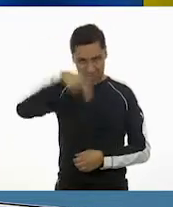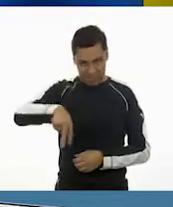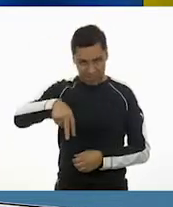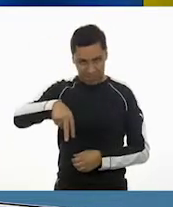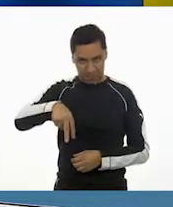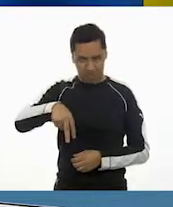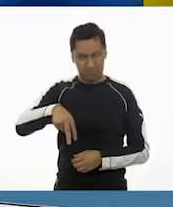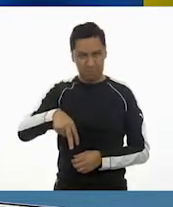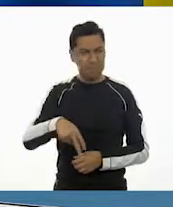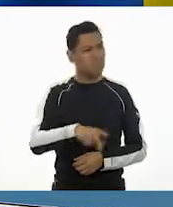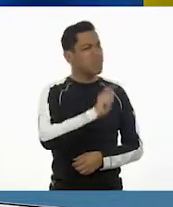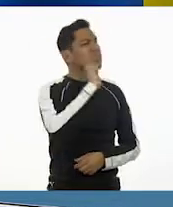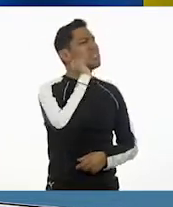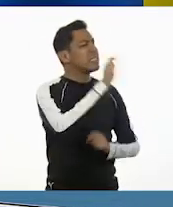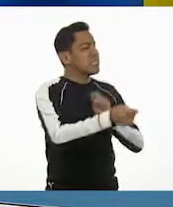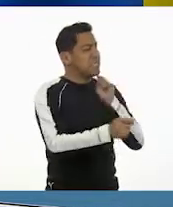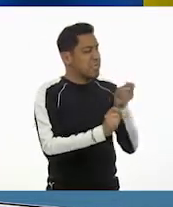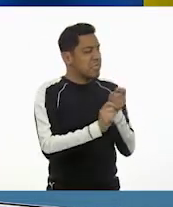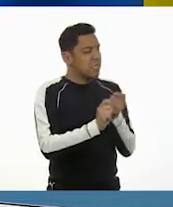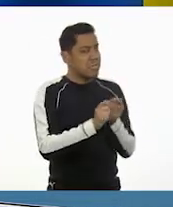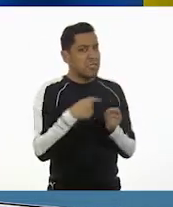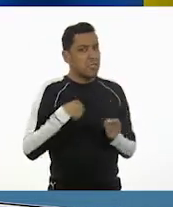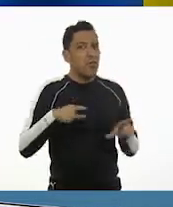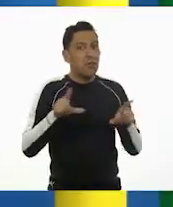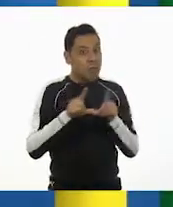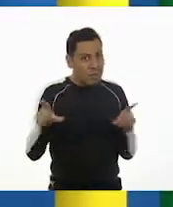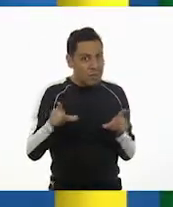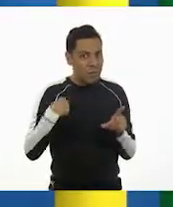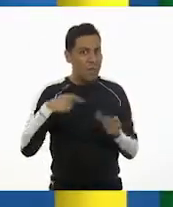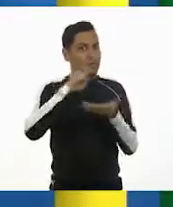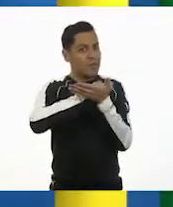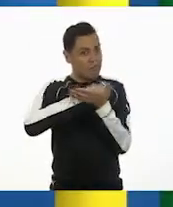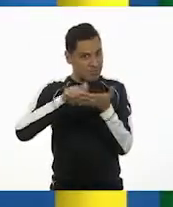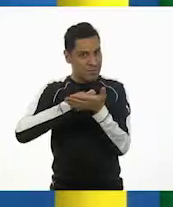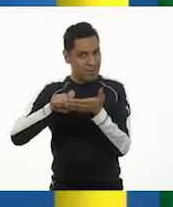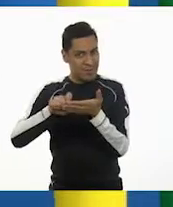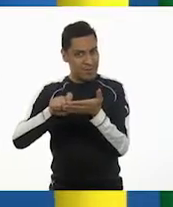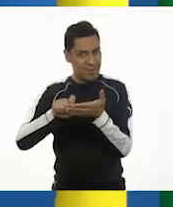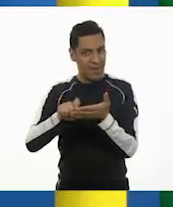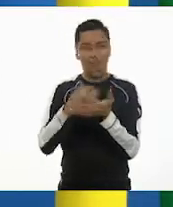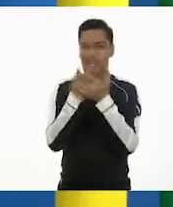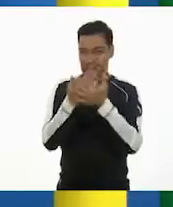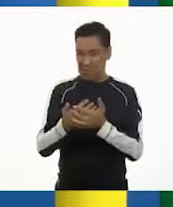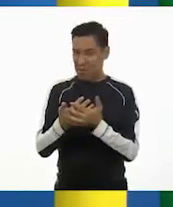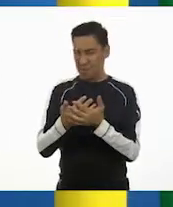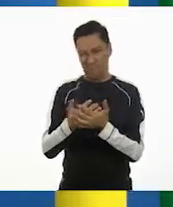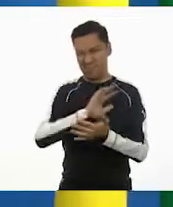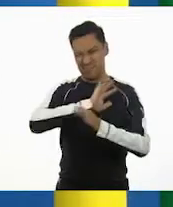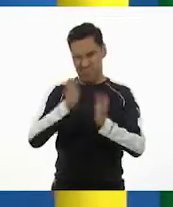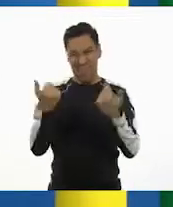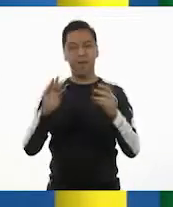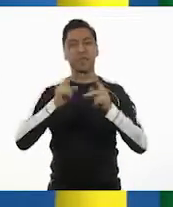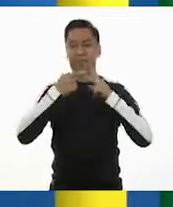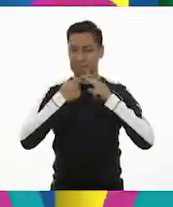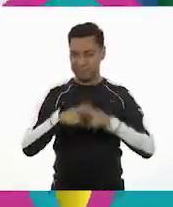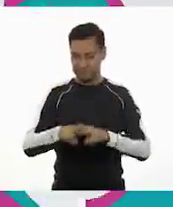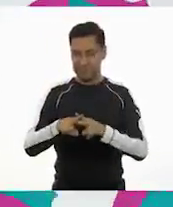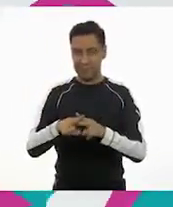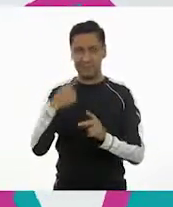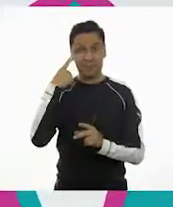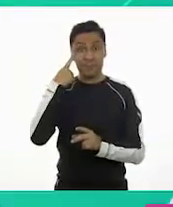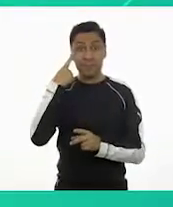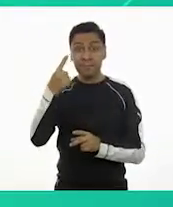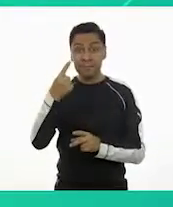qué es, pero ya estoy listísimo para tomar nota. Pues ya no los voy a hacer esperar más y veamos qué nos dice el